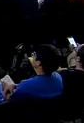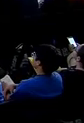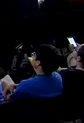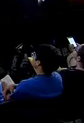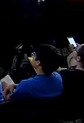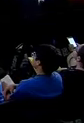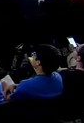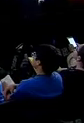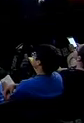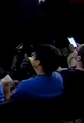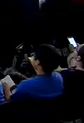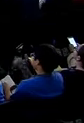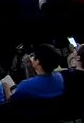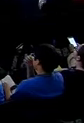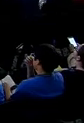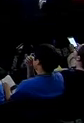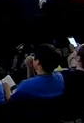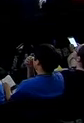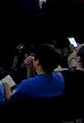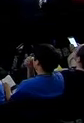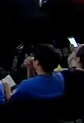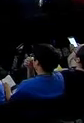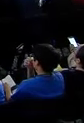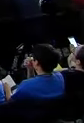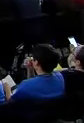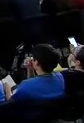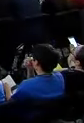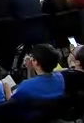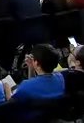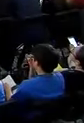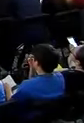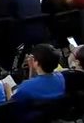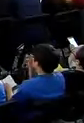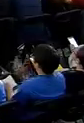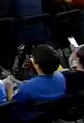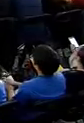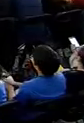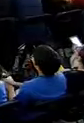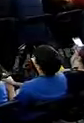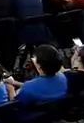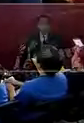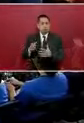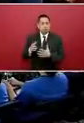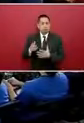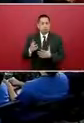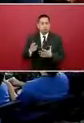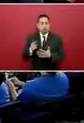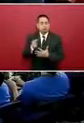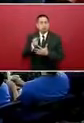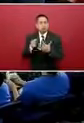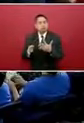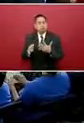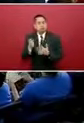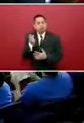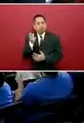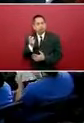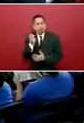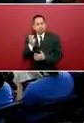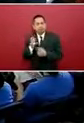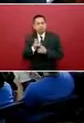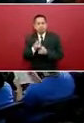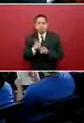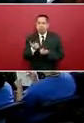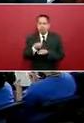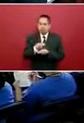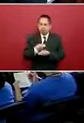Gracias. Muy bien, pues esto es informarles que así vamos a